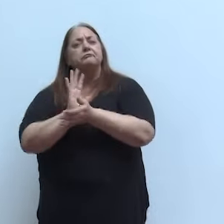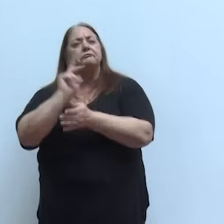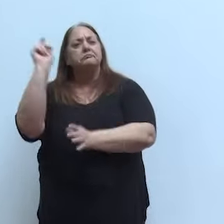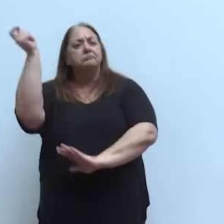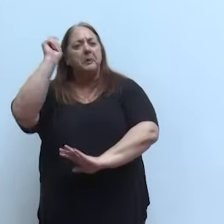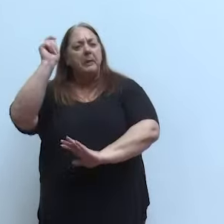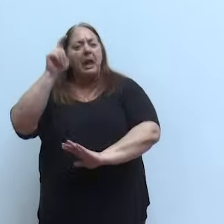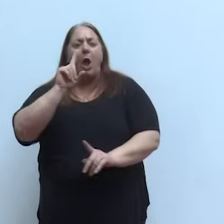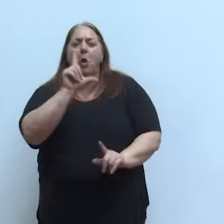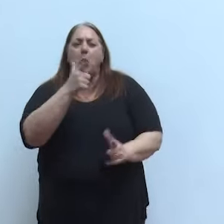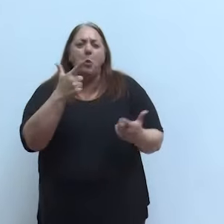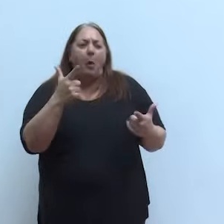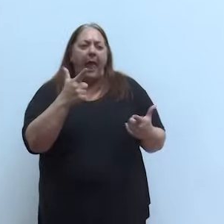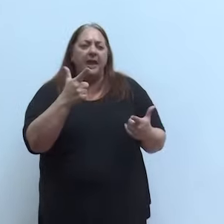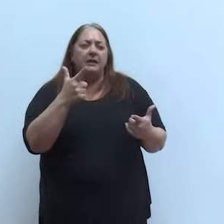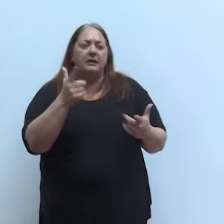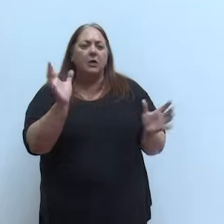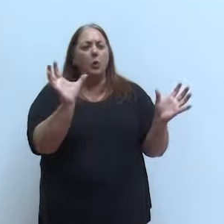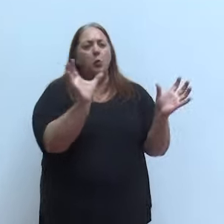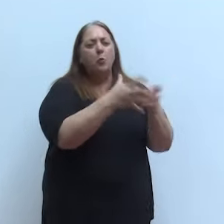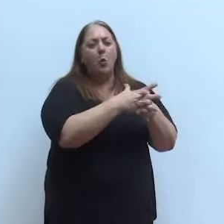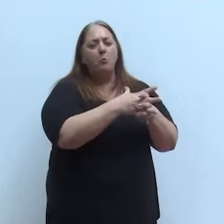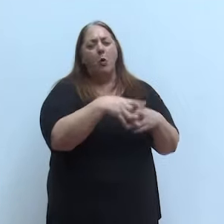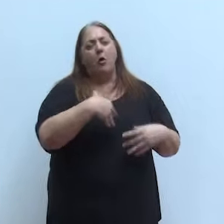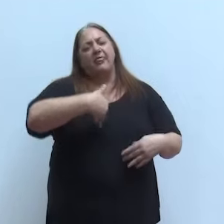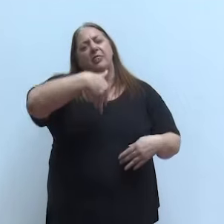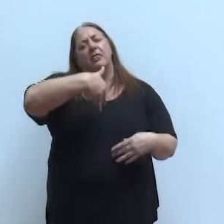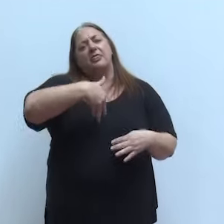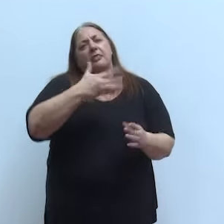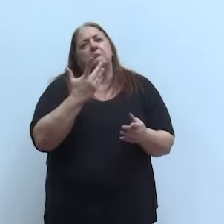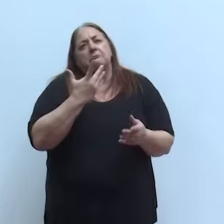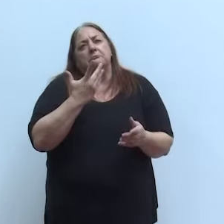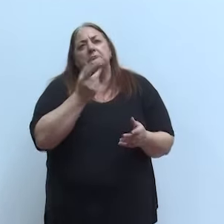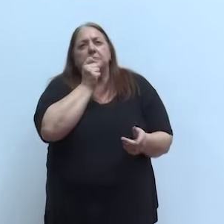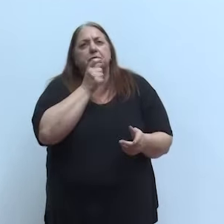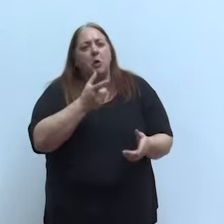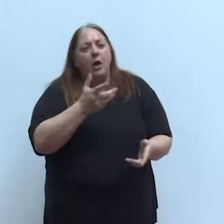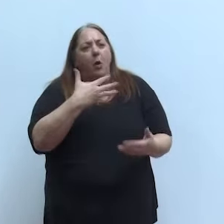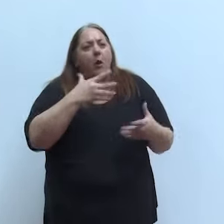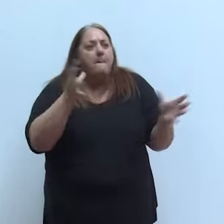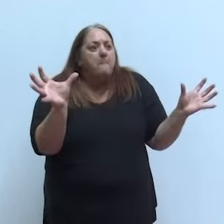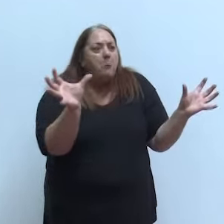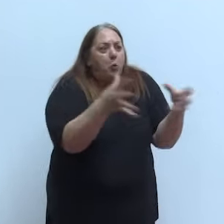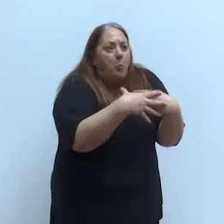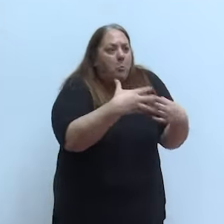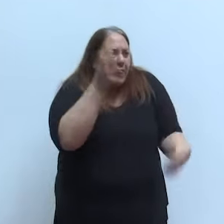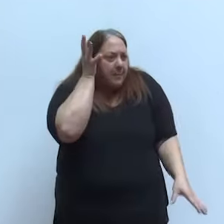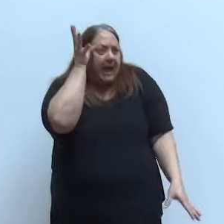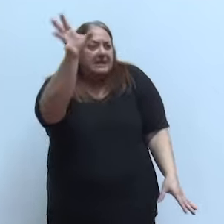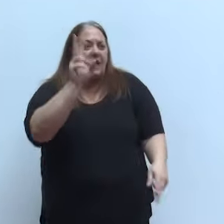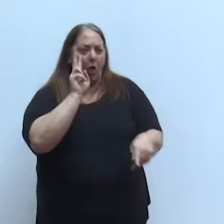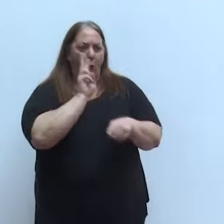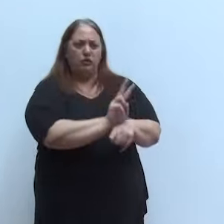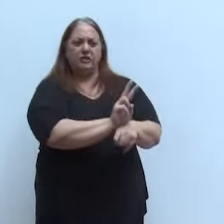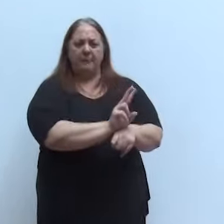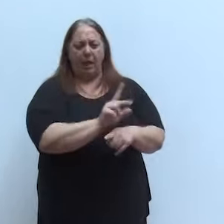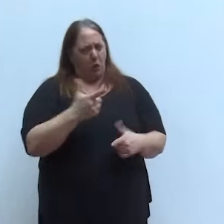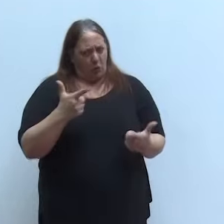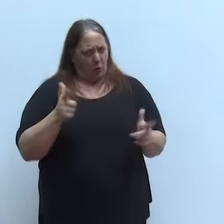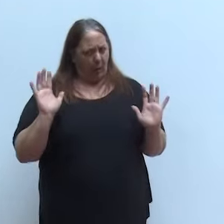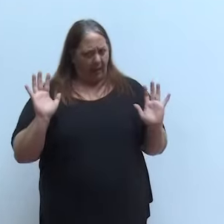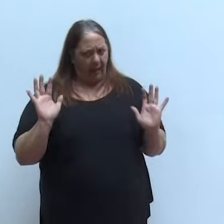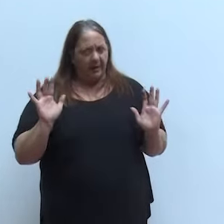muy muy conservadora pero tampoco hay gente muy muy progresista Esto va